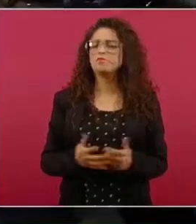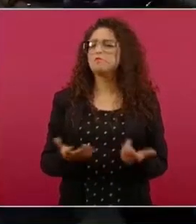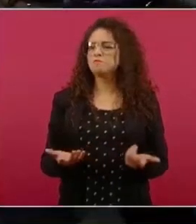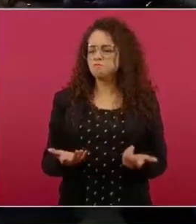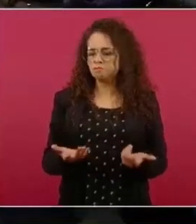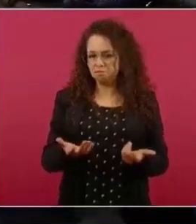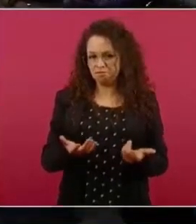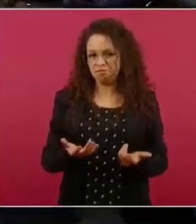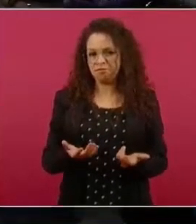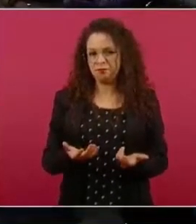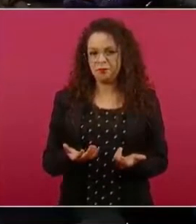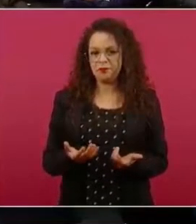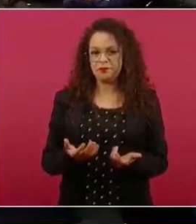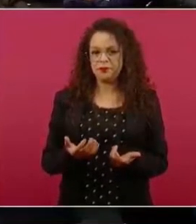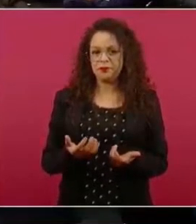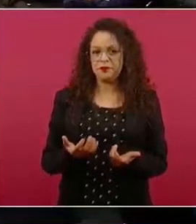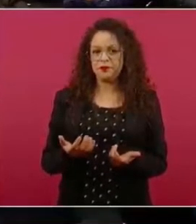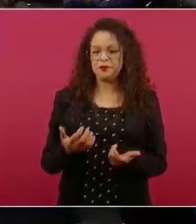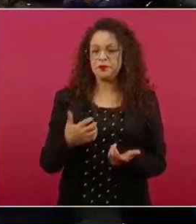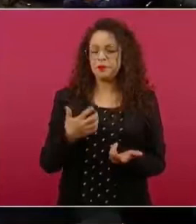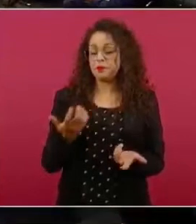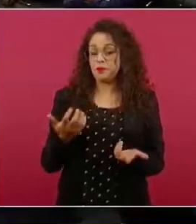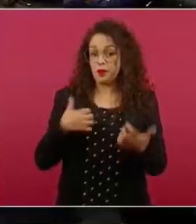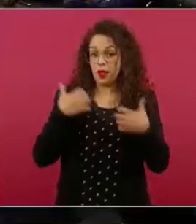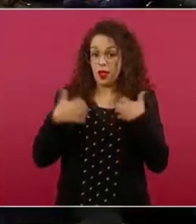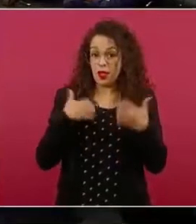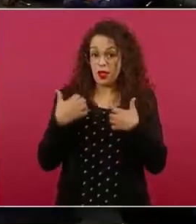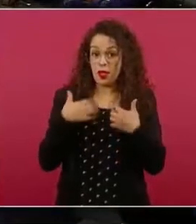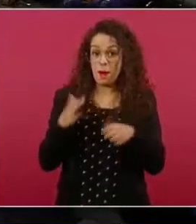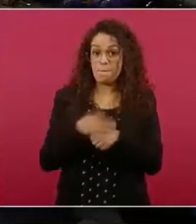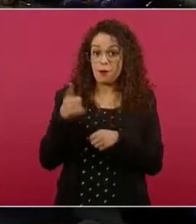por la publicidad, que ya no hay,